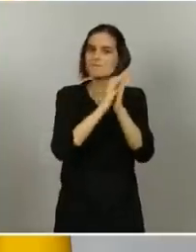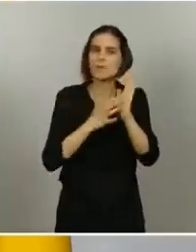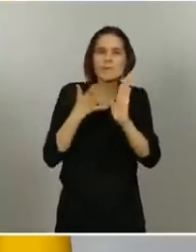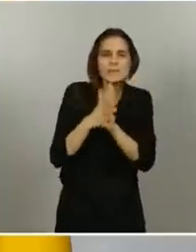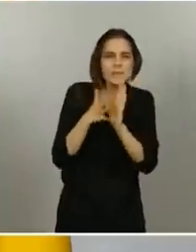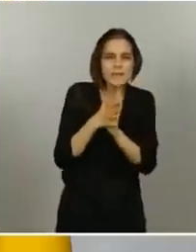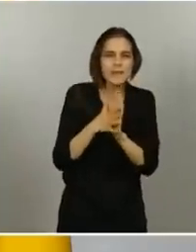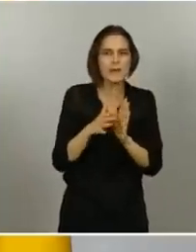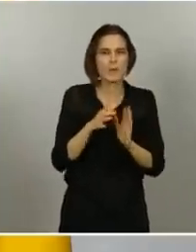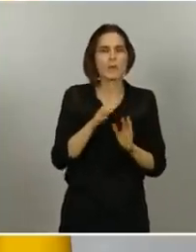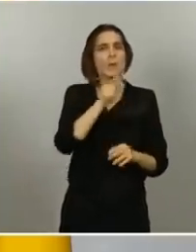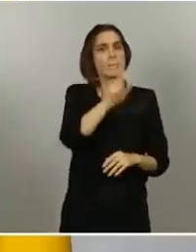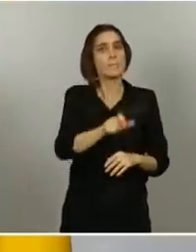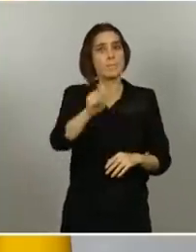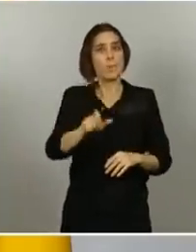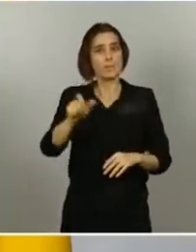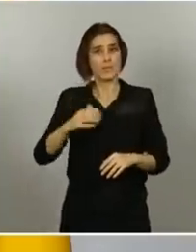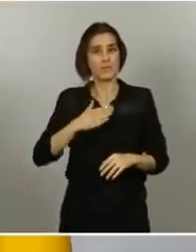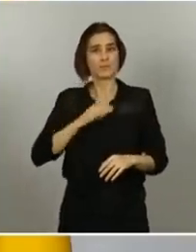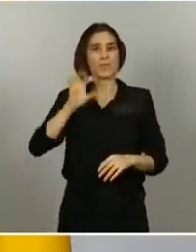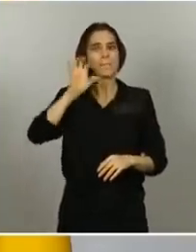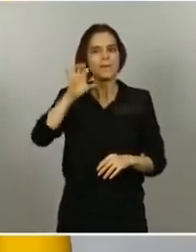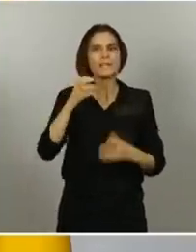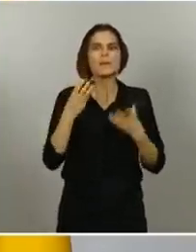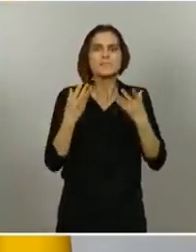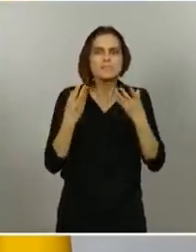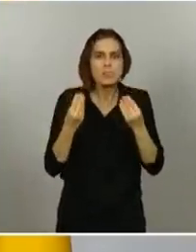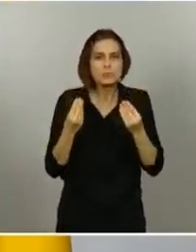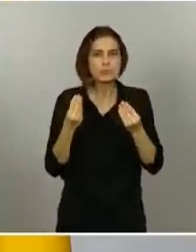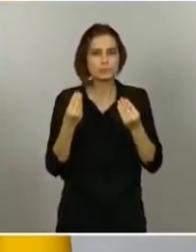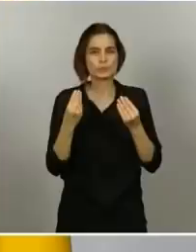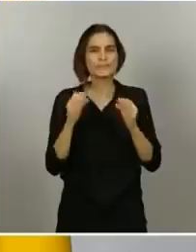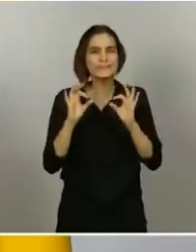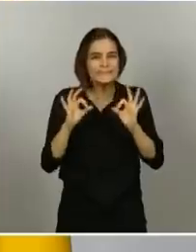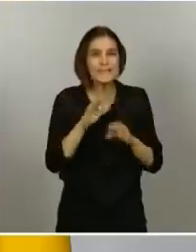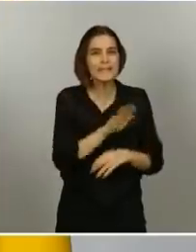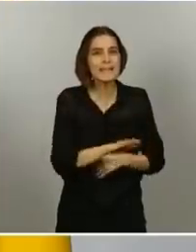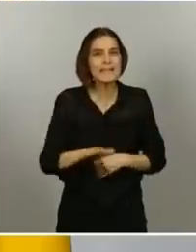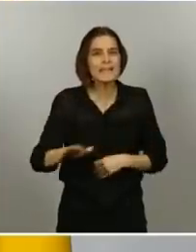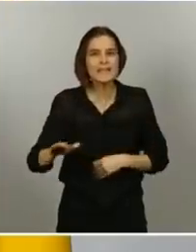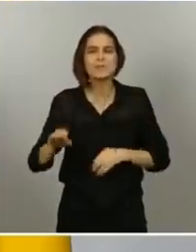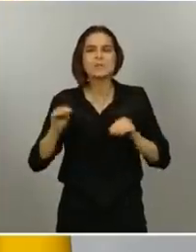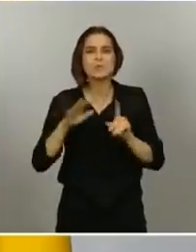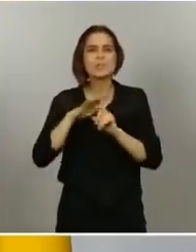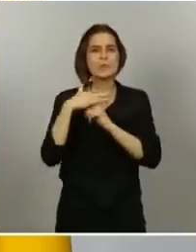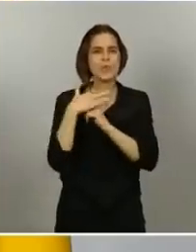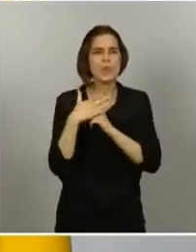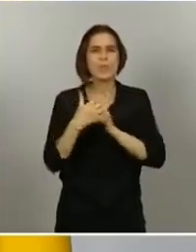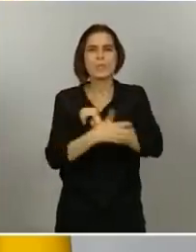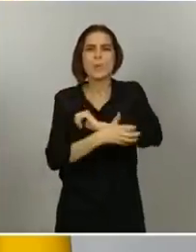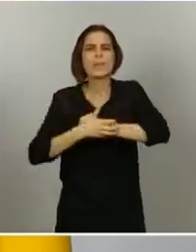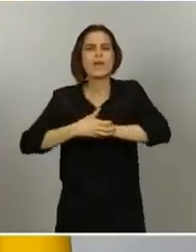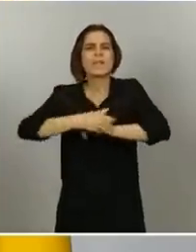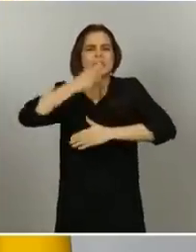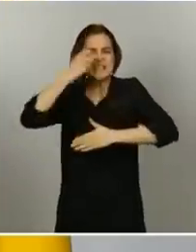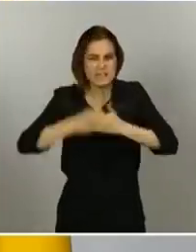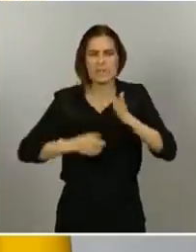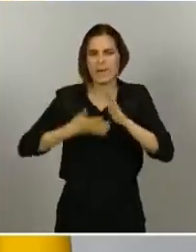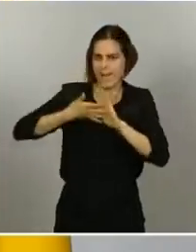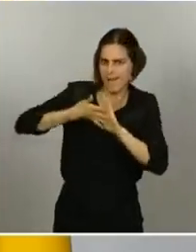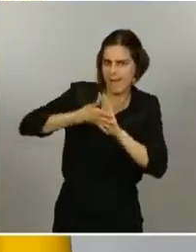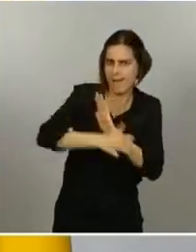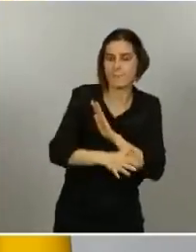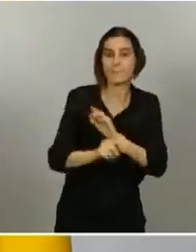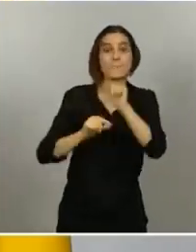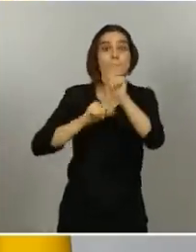población de nosa patria, moitos de ellos niños e niñas. Antes de que nos golpeara a pandemia de la COVID-19, teníamos ya unha